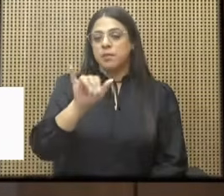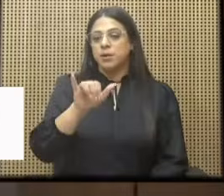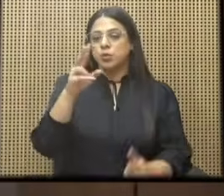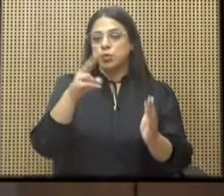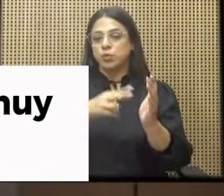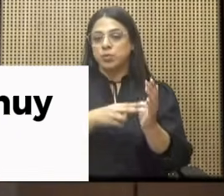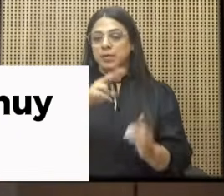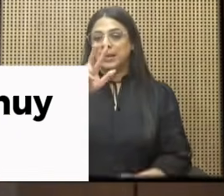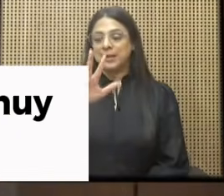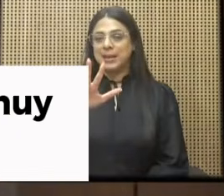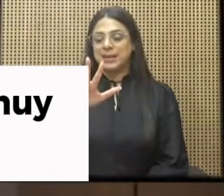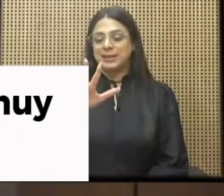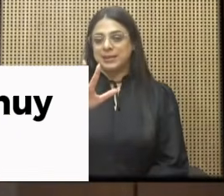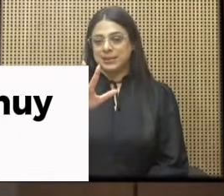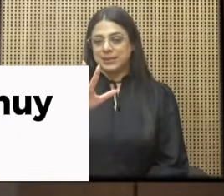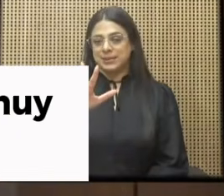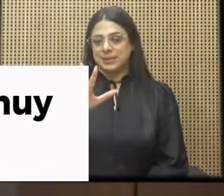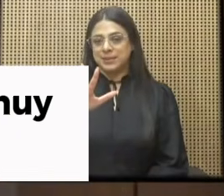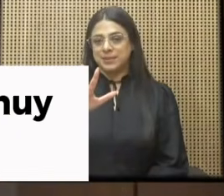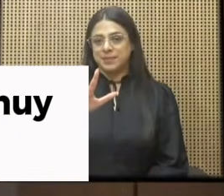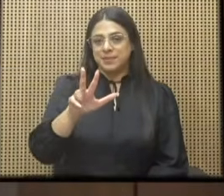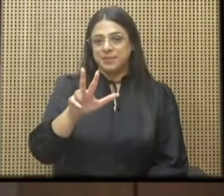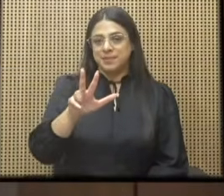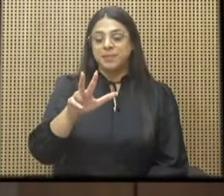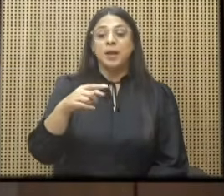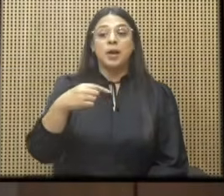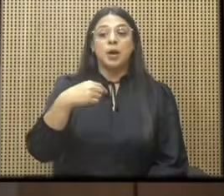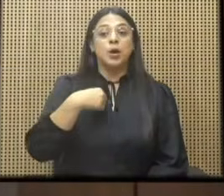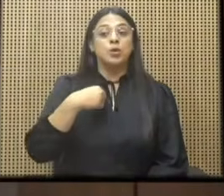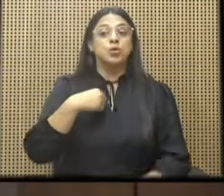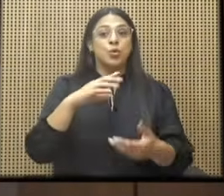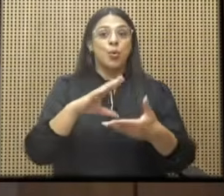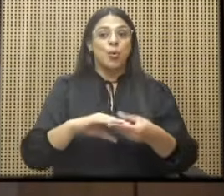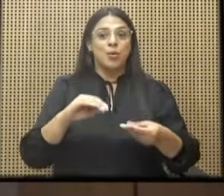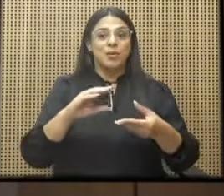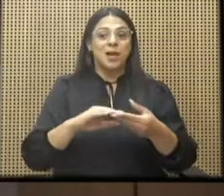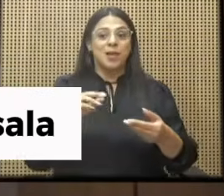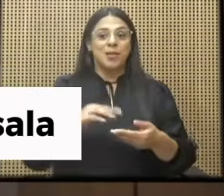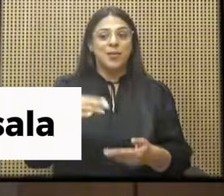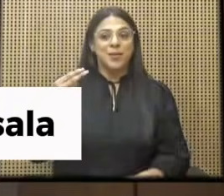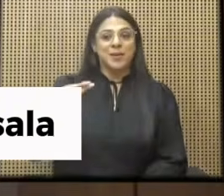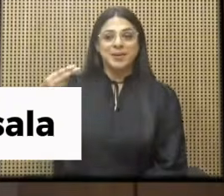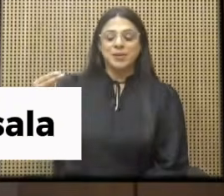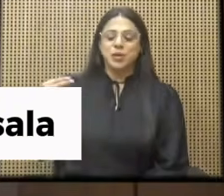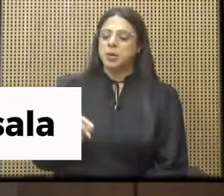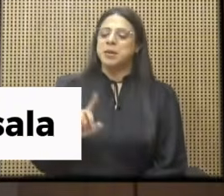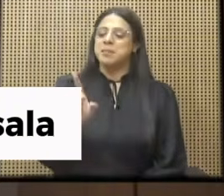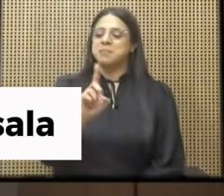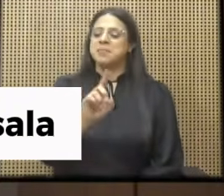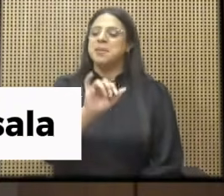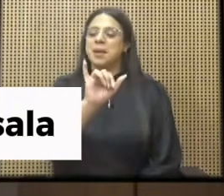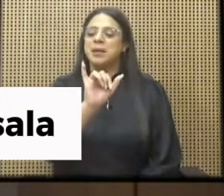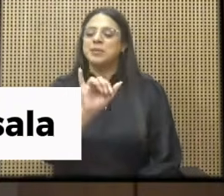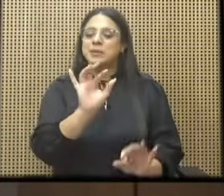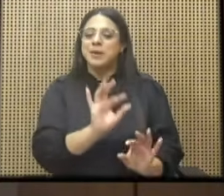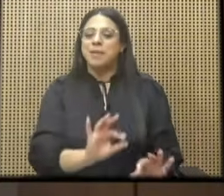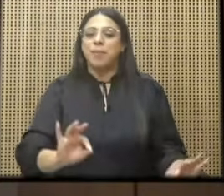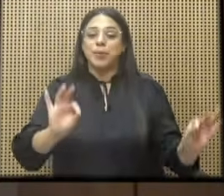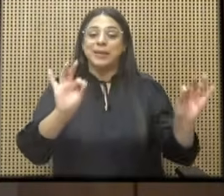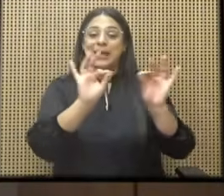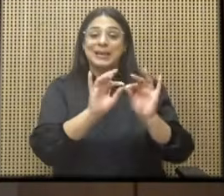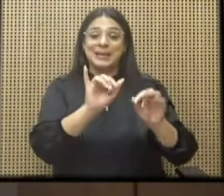y no es que estoy yendo al Parque Jurásico de la Historia, es que esto es muy importante. En ese momento se estaban eligiendo suplentes de la